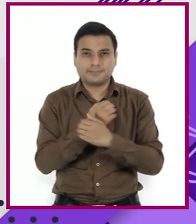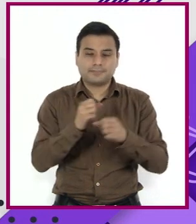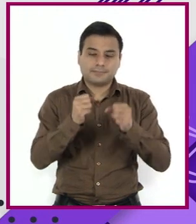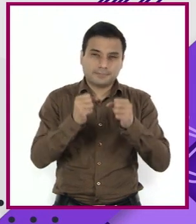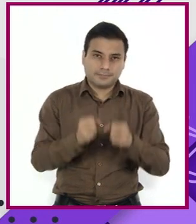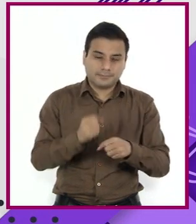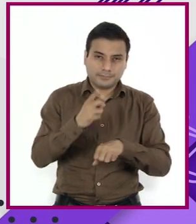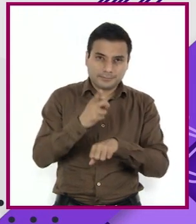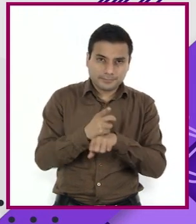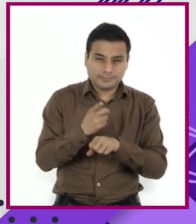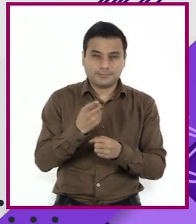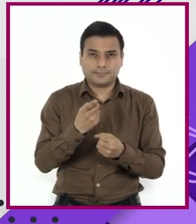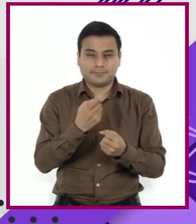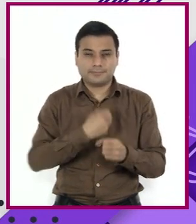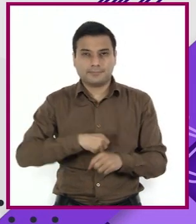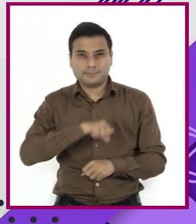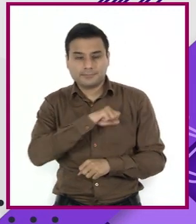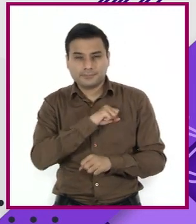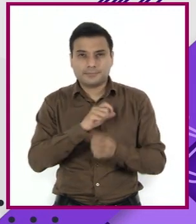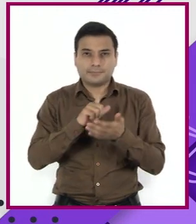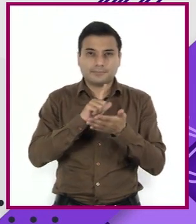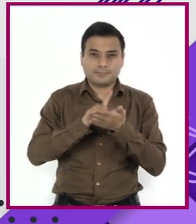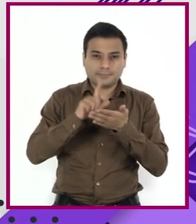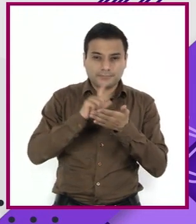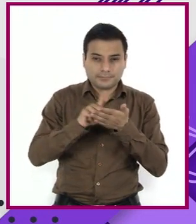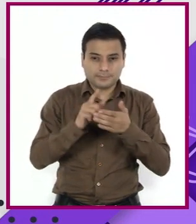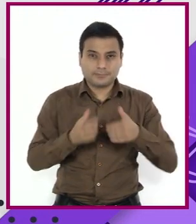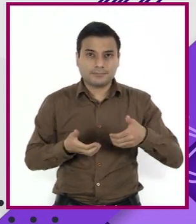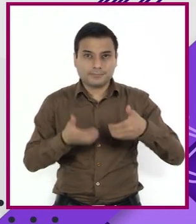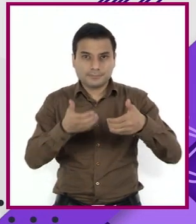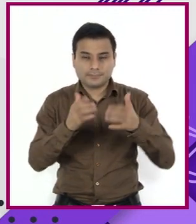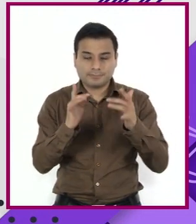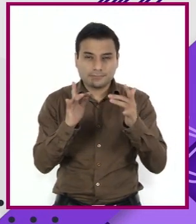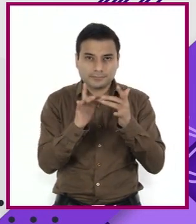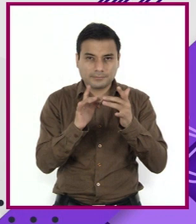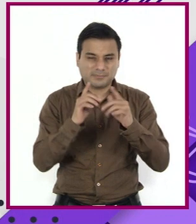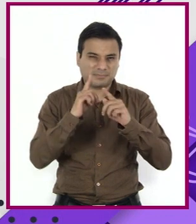seguridad, salud, limpia, vías de comunicación, etc.